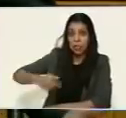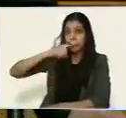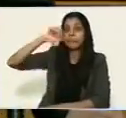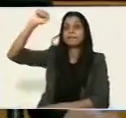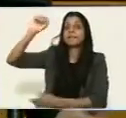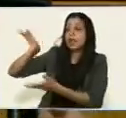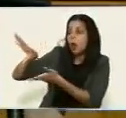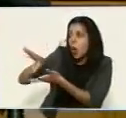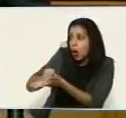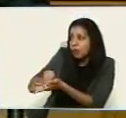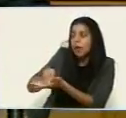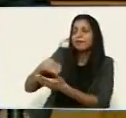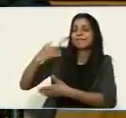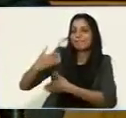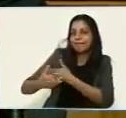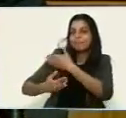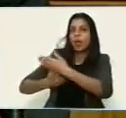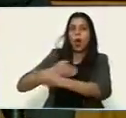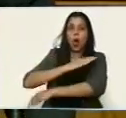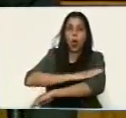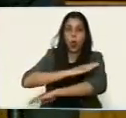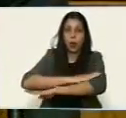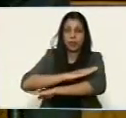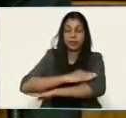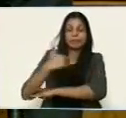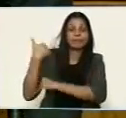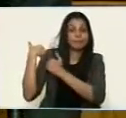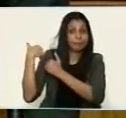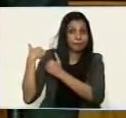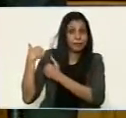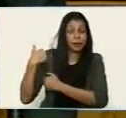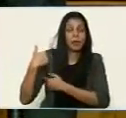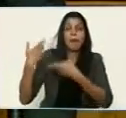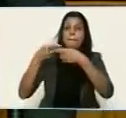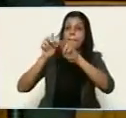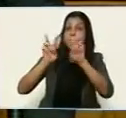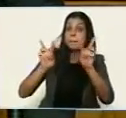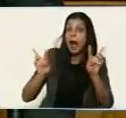ya con un, nosotros pudimos hablar con una paz